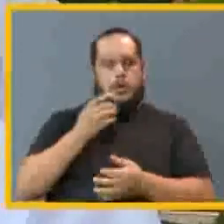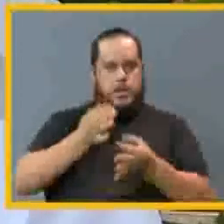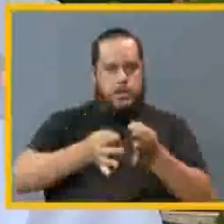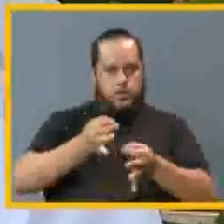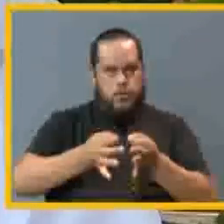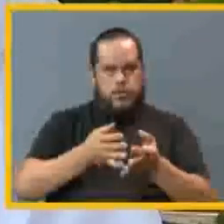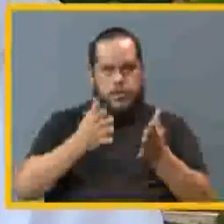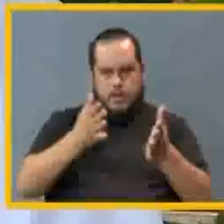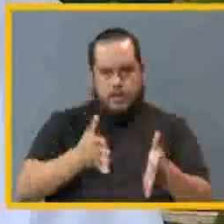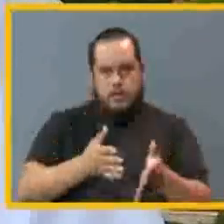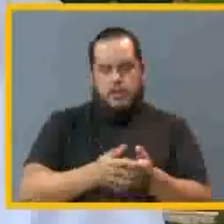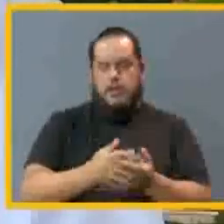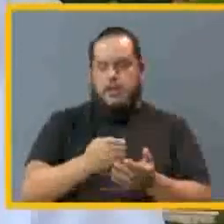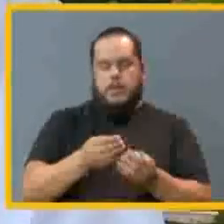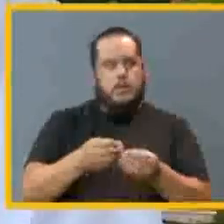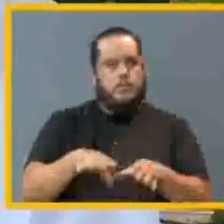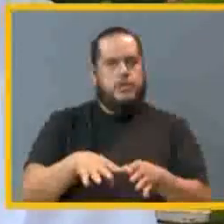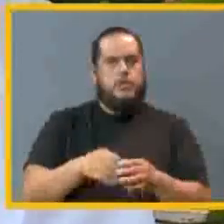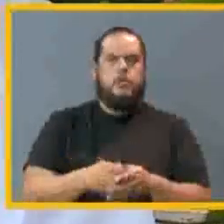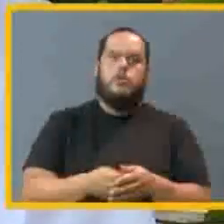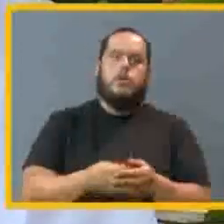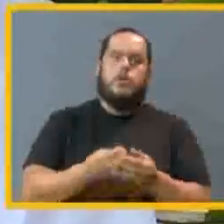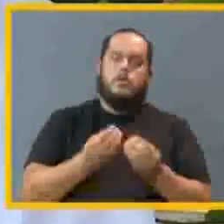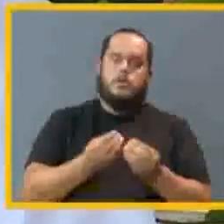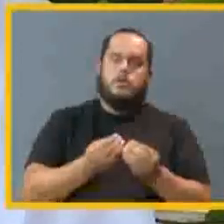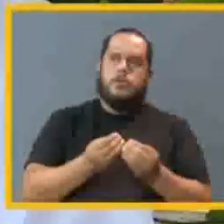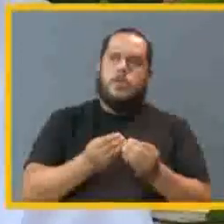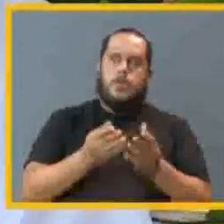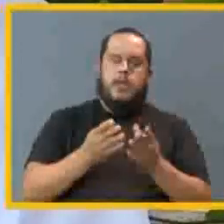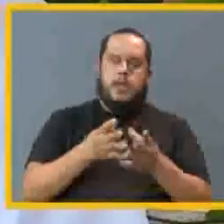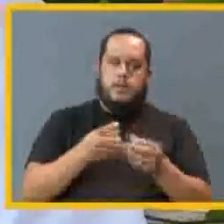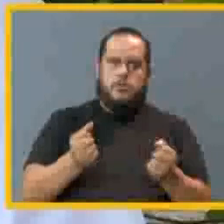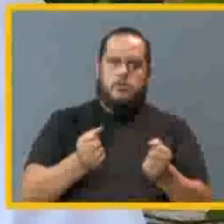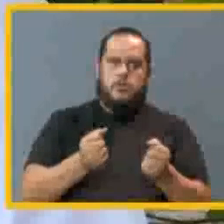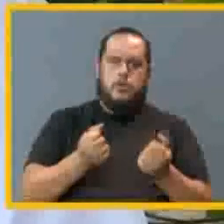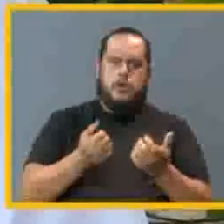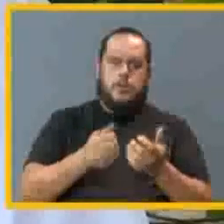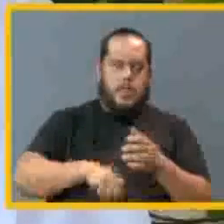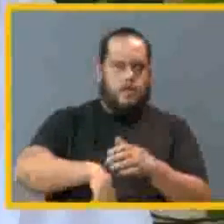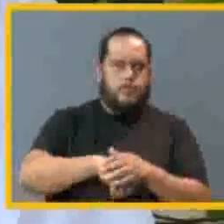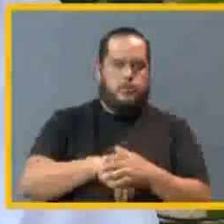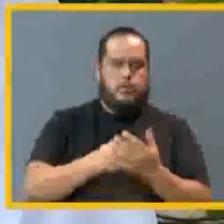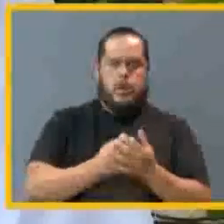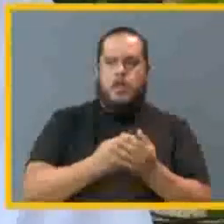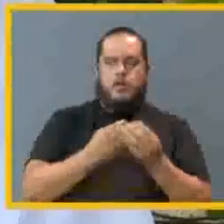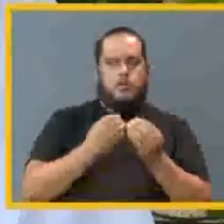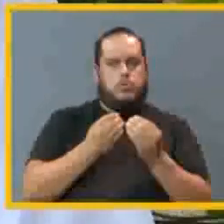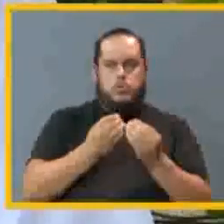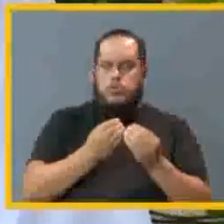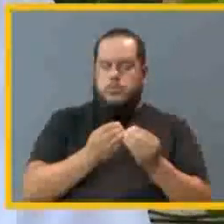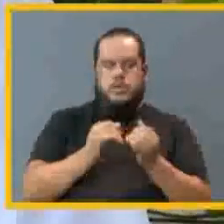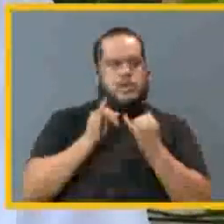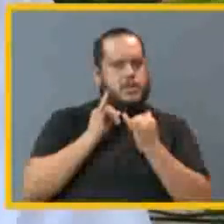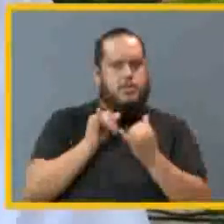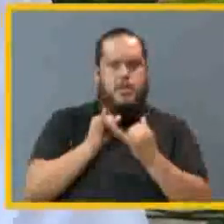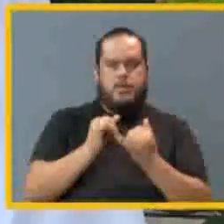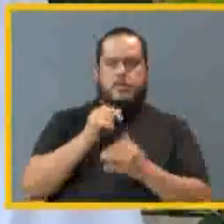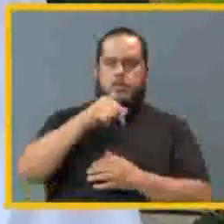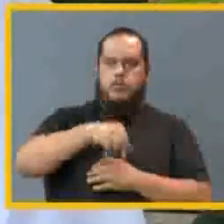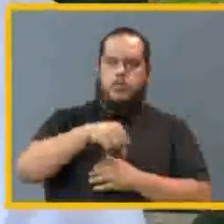también perdieron varias en la Cámara de Resoluciones de la Federación de Fútbol. Entonces es un cúmulo de demandas lo que está